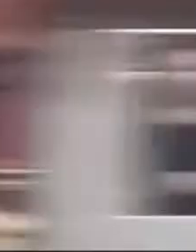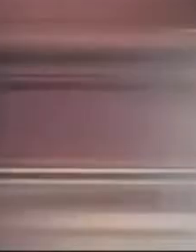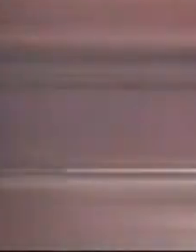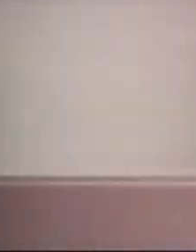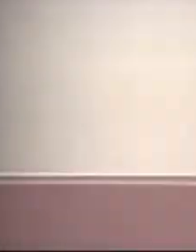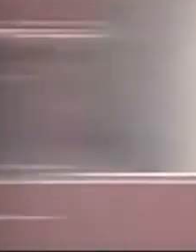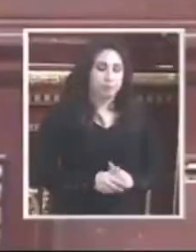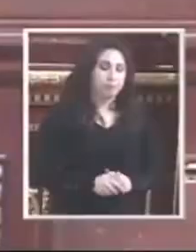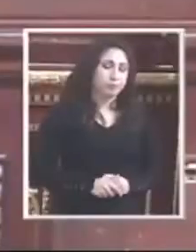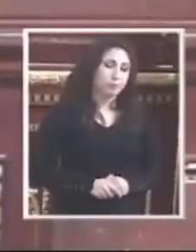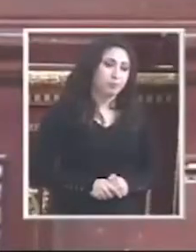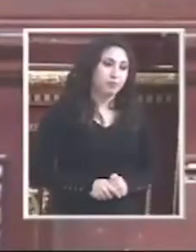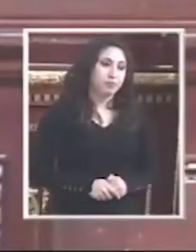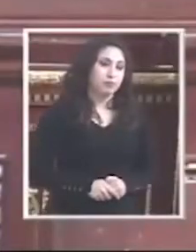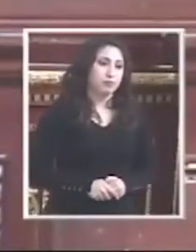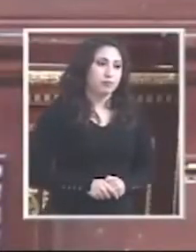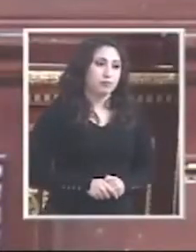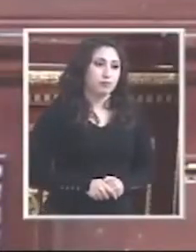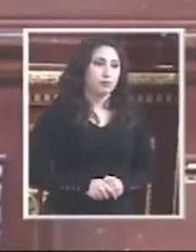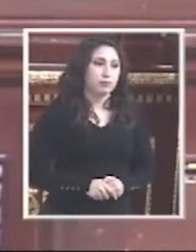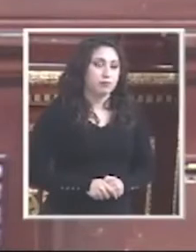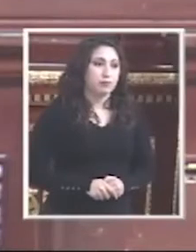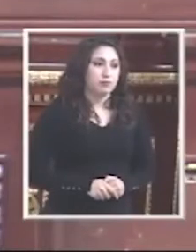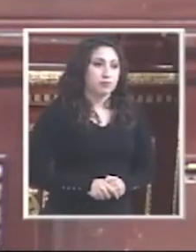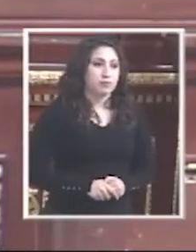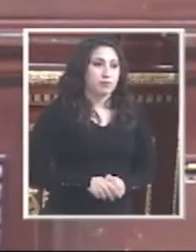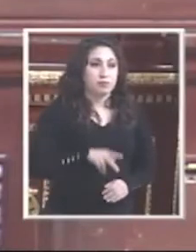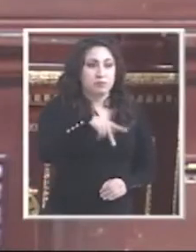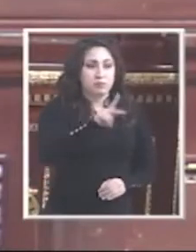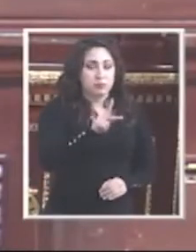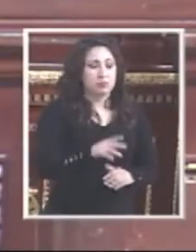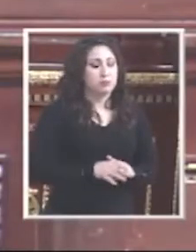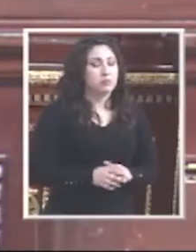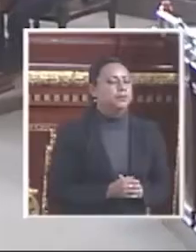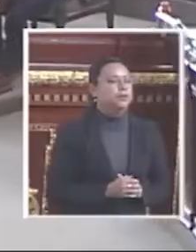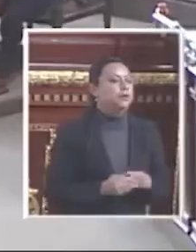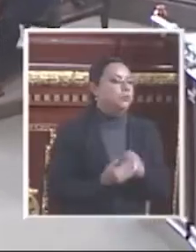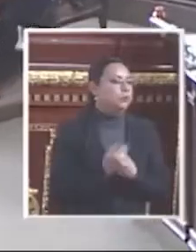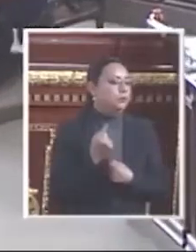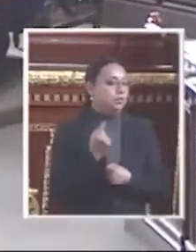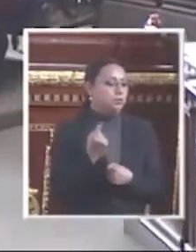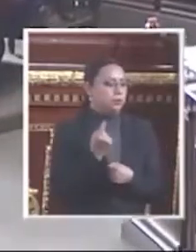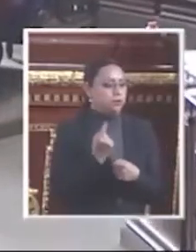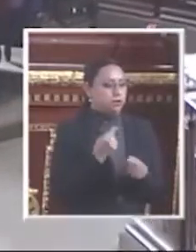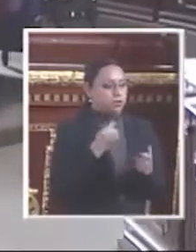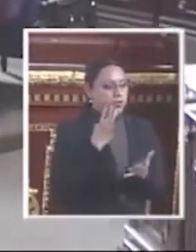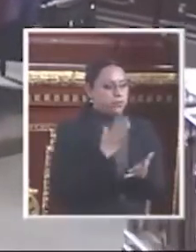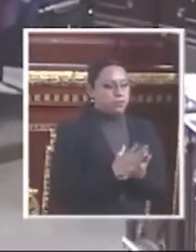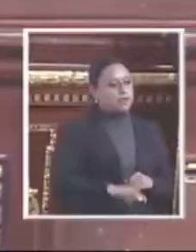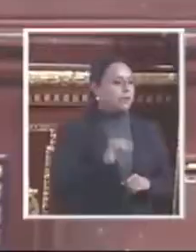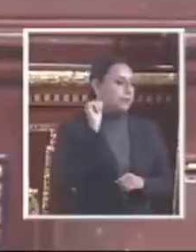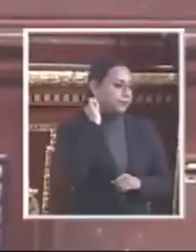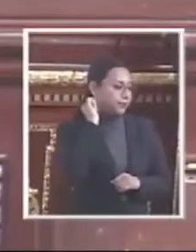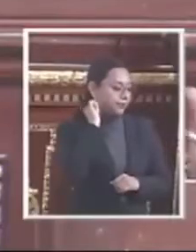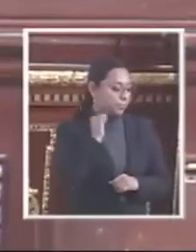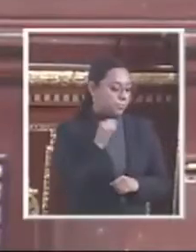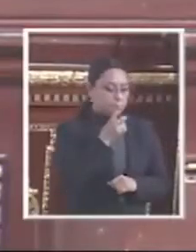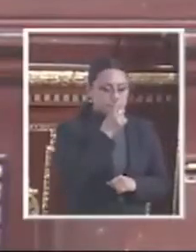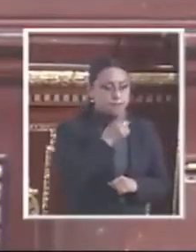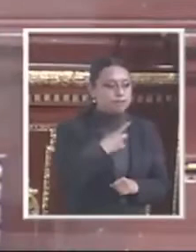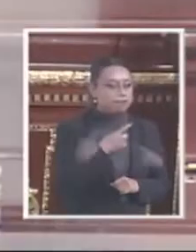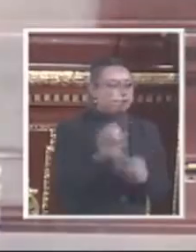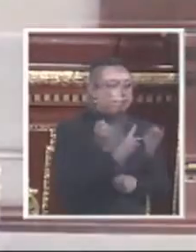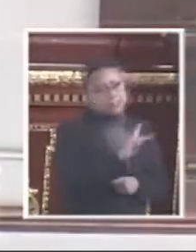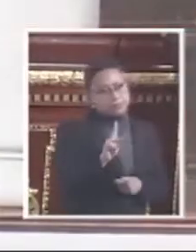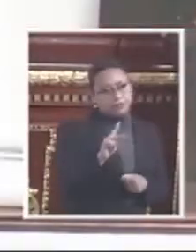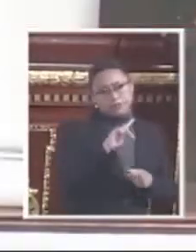demarcación. En su exposición, el diputado Martín Padilla Sánchez indicó que este punto de acuerdo es resultado de la inquietud